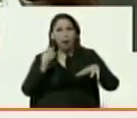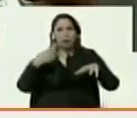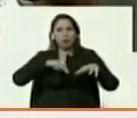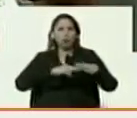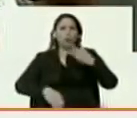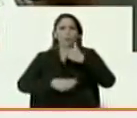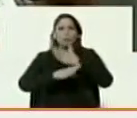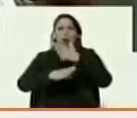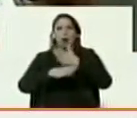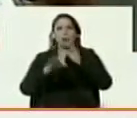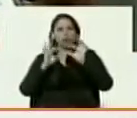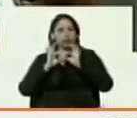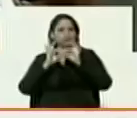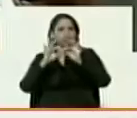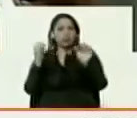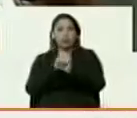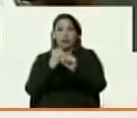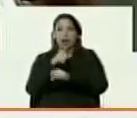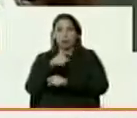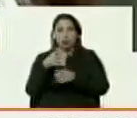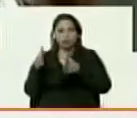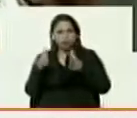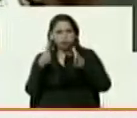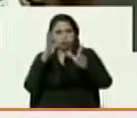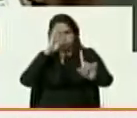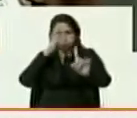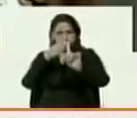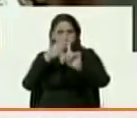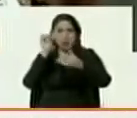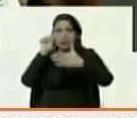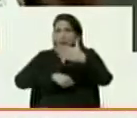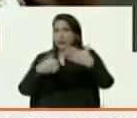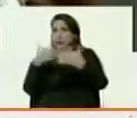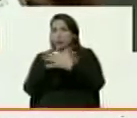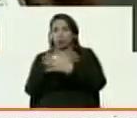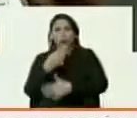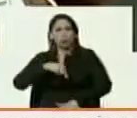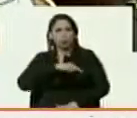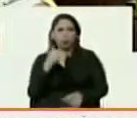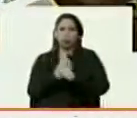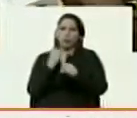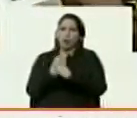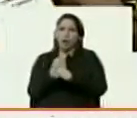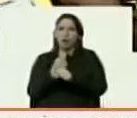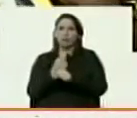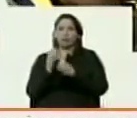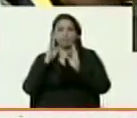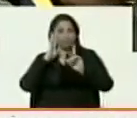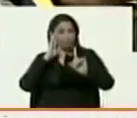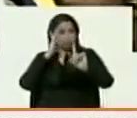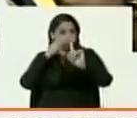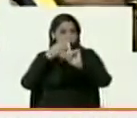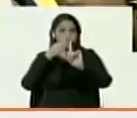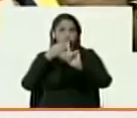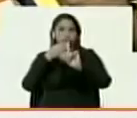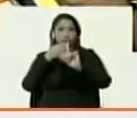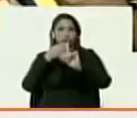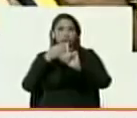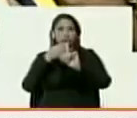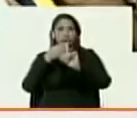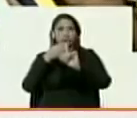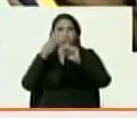continuar trabajando en esa dirección, sin duda. Vamos a trabajar en la dirección que